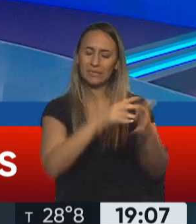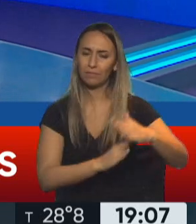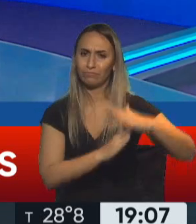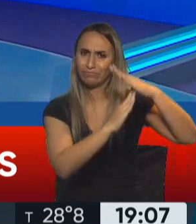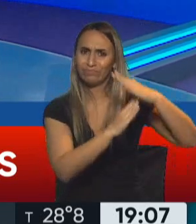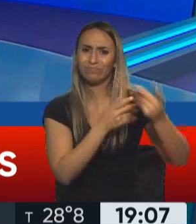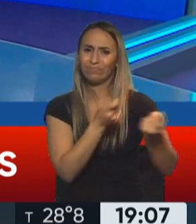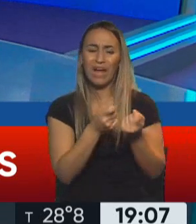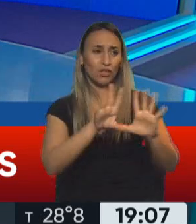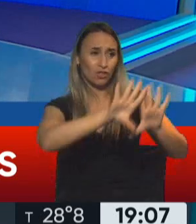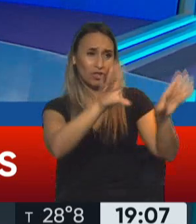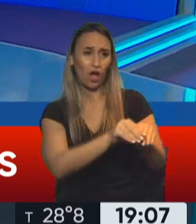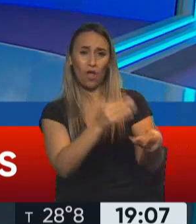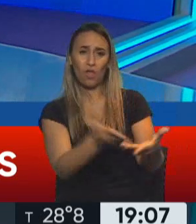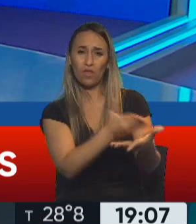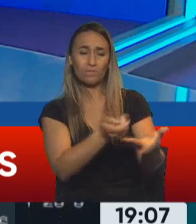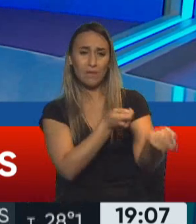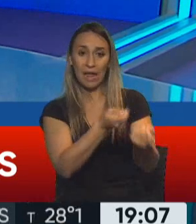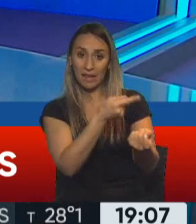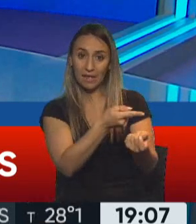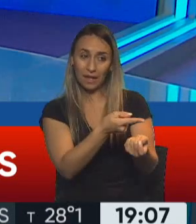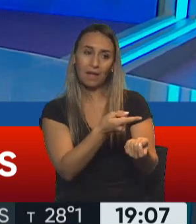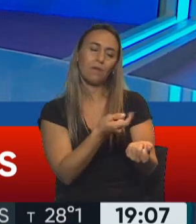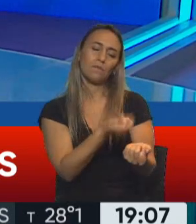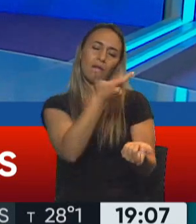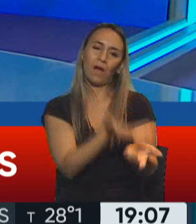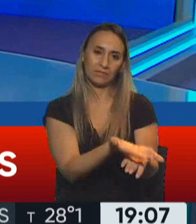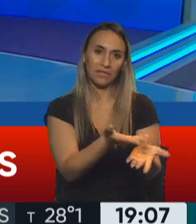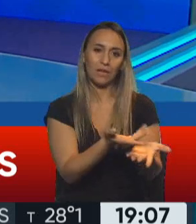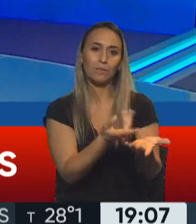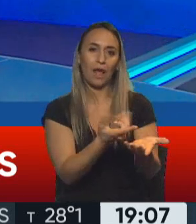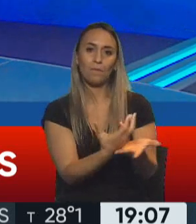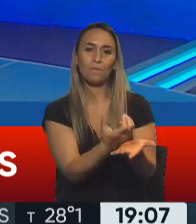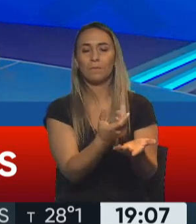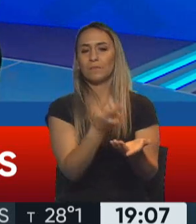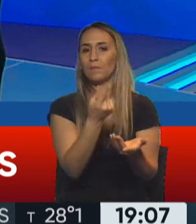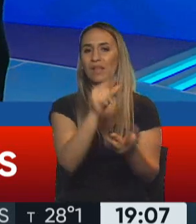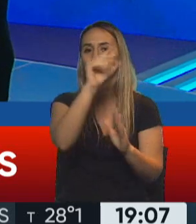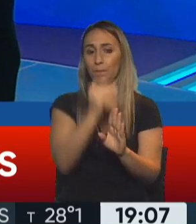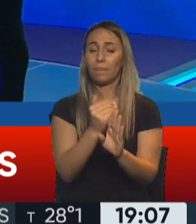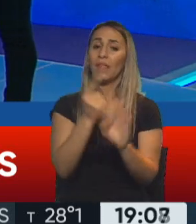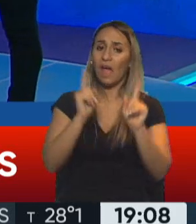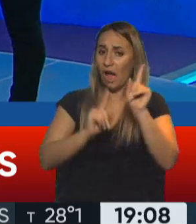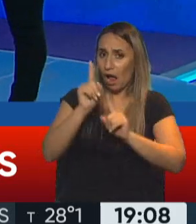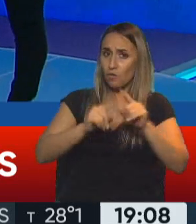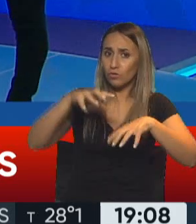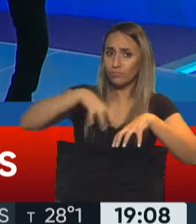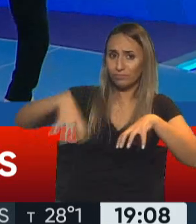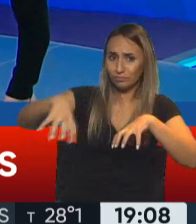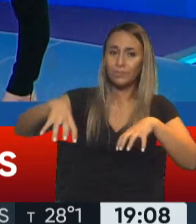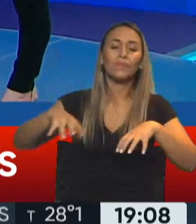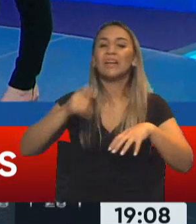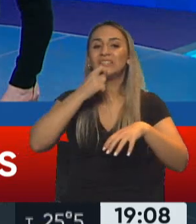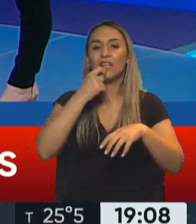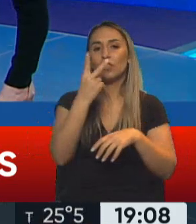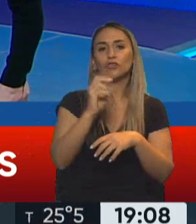muchas más facilidades. Bueno, a ver, estamos hablando de formadores de precios. Más allá del fenómeno de la inflación, hay formadores de precios. Cuando se trata de oligopolios, se ponen de acuerdo